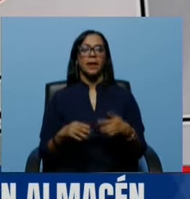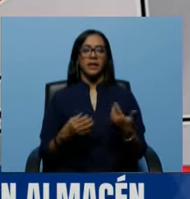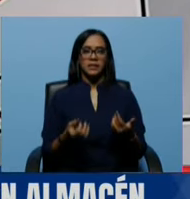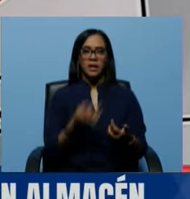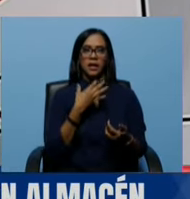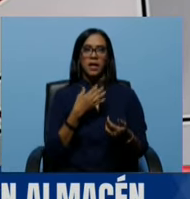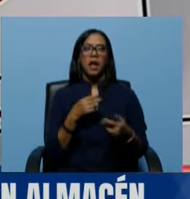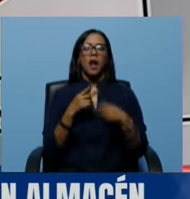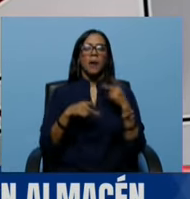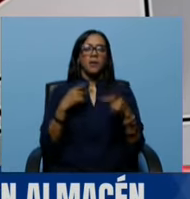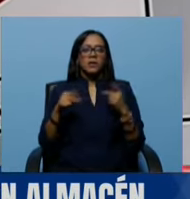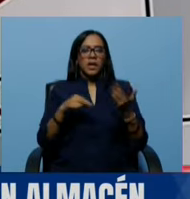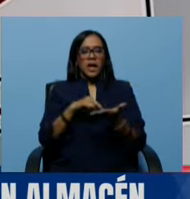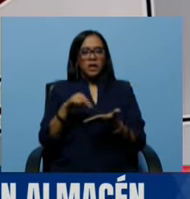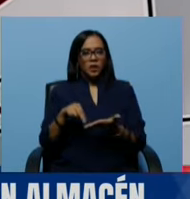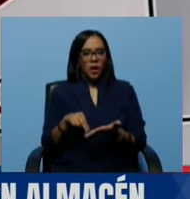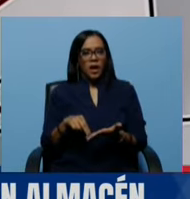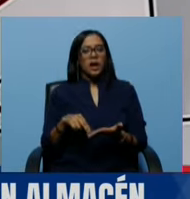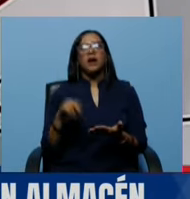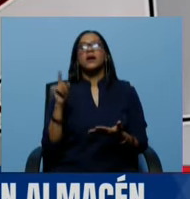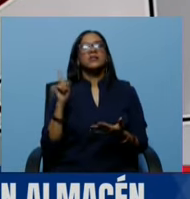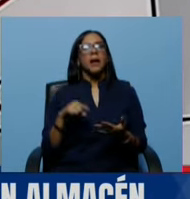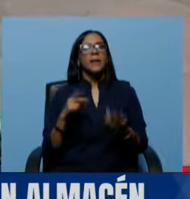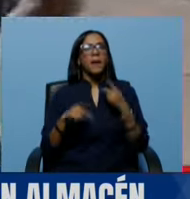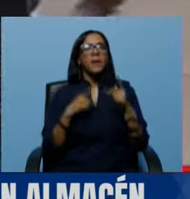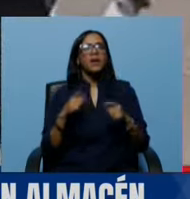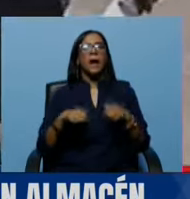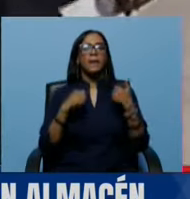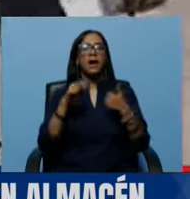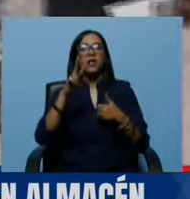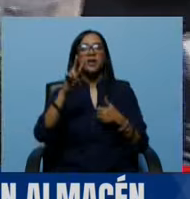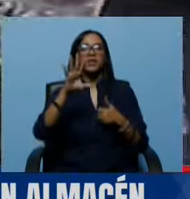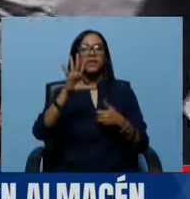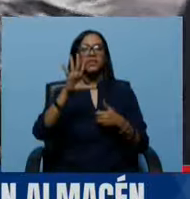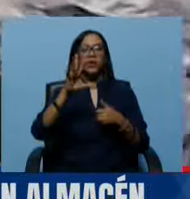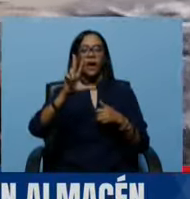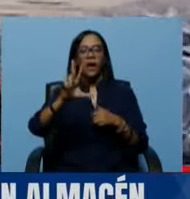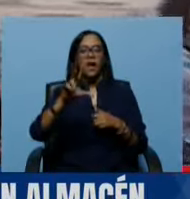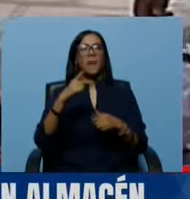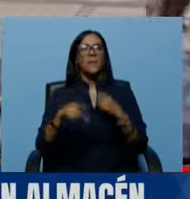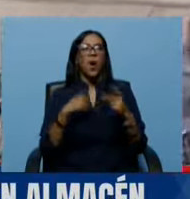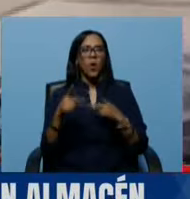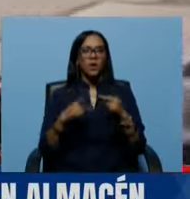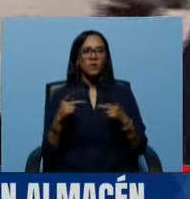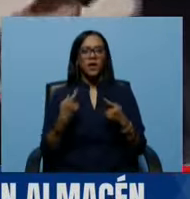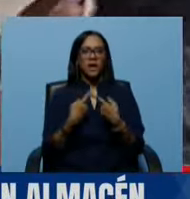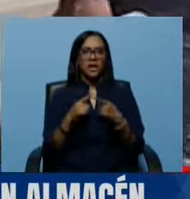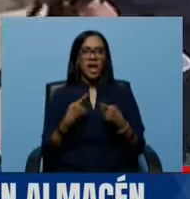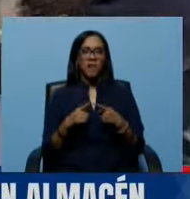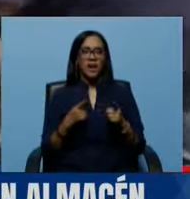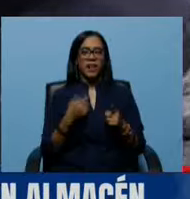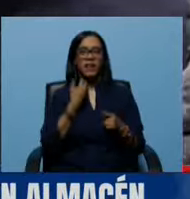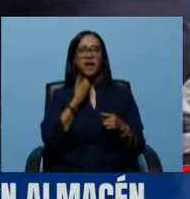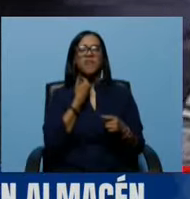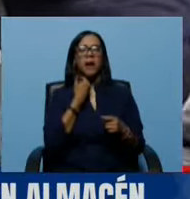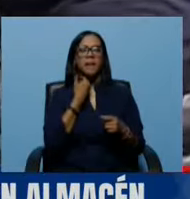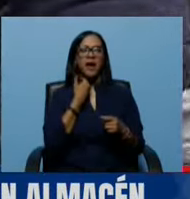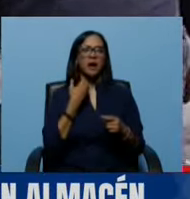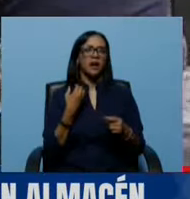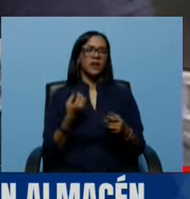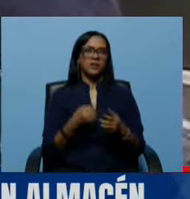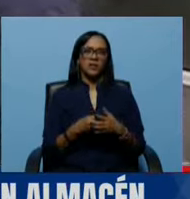en la producción nacional, y también producen más de 253 productos para las diferentes patologías,